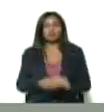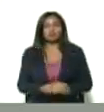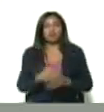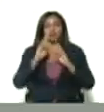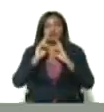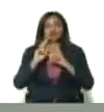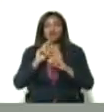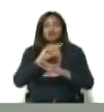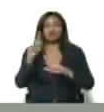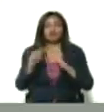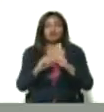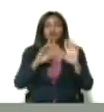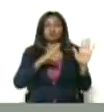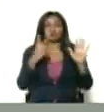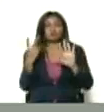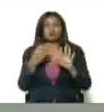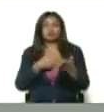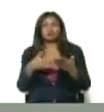respondido a la encuesta